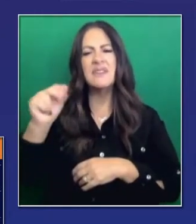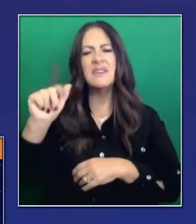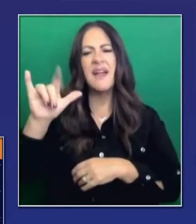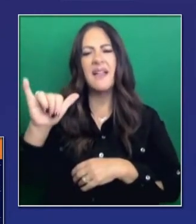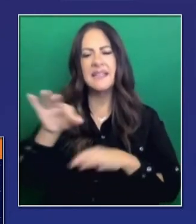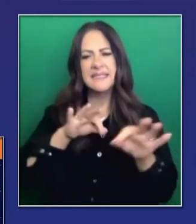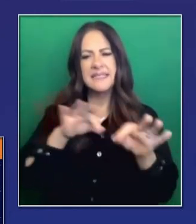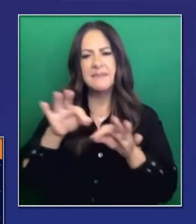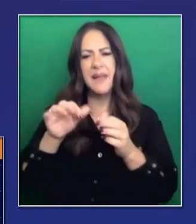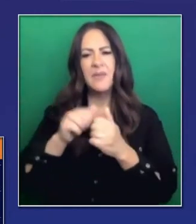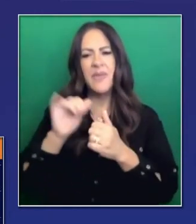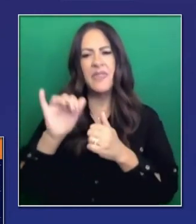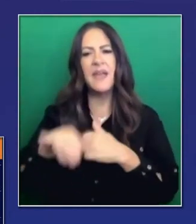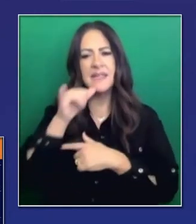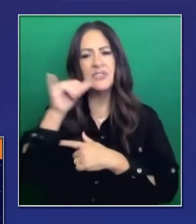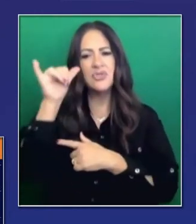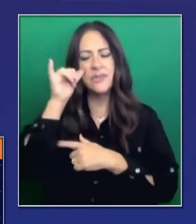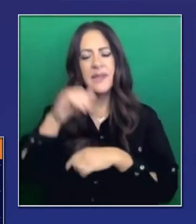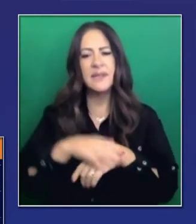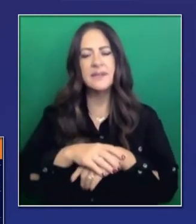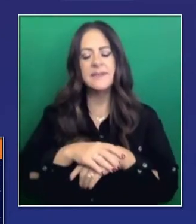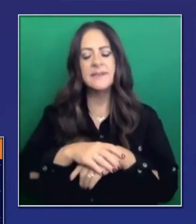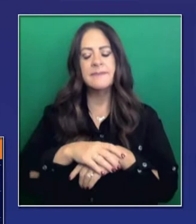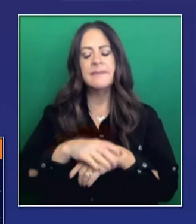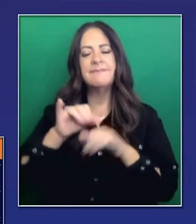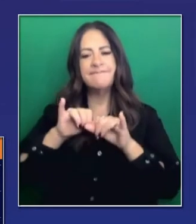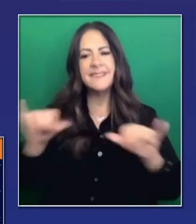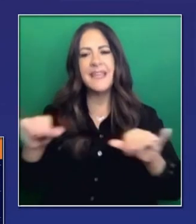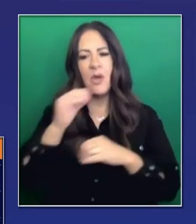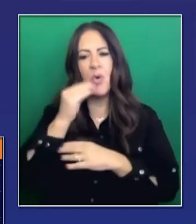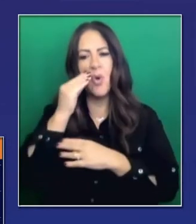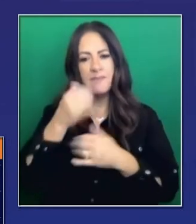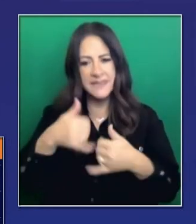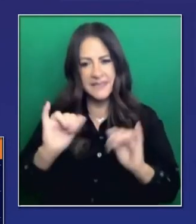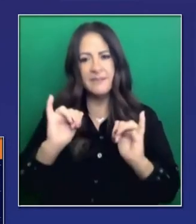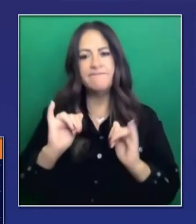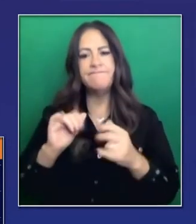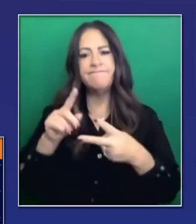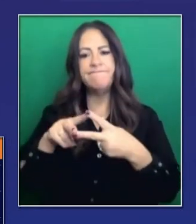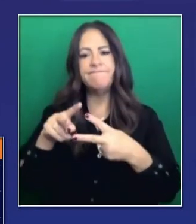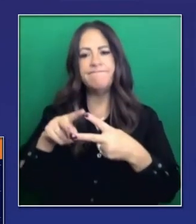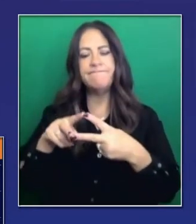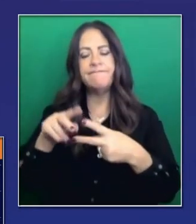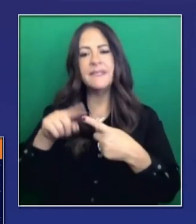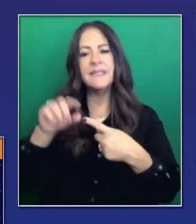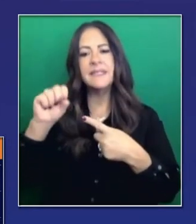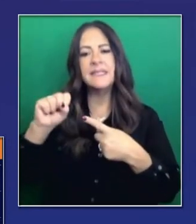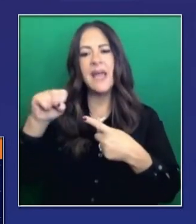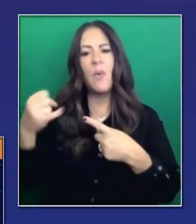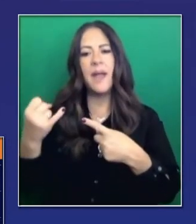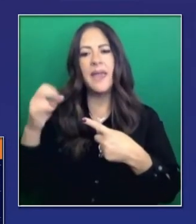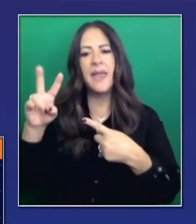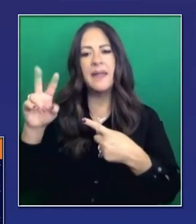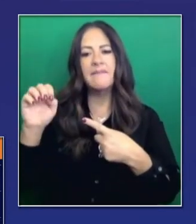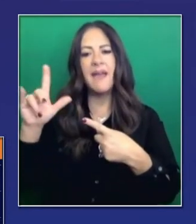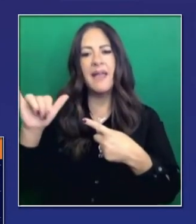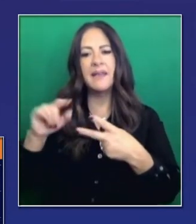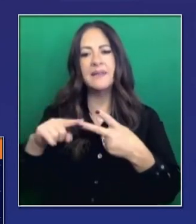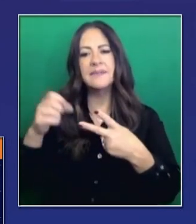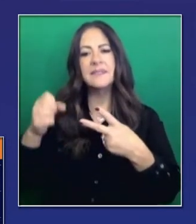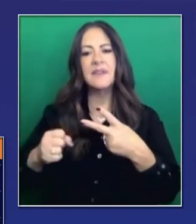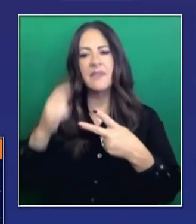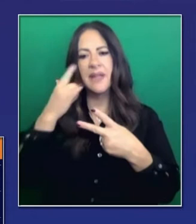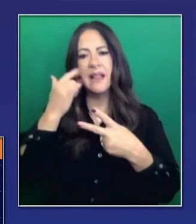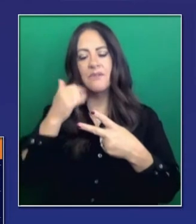cuidados intensivos. El doctor Gaudí habló de la orden de quedarse en casa en el Valle de San Joaquín y en el sur de California. Estas regiones